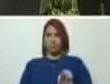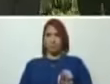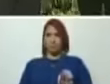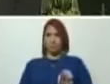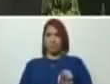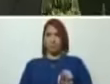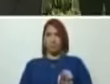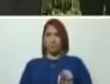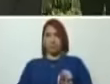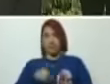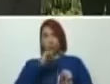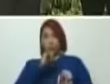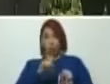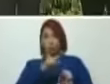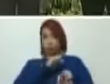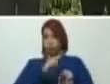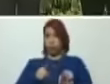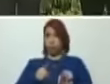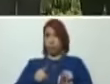estos reportes.